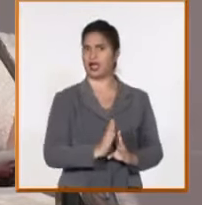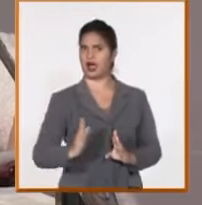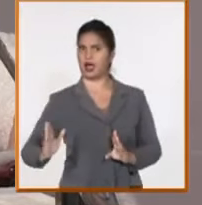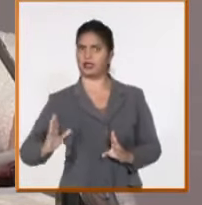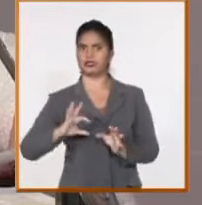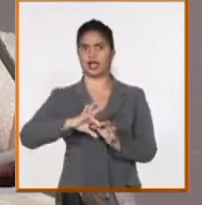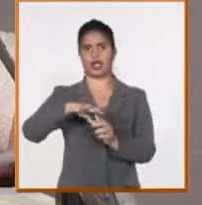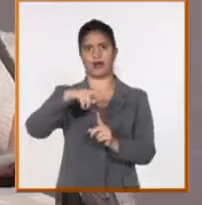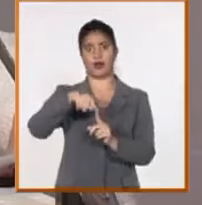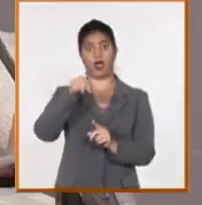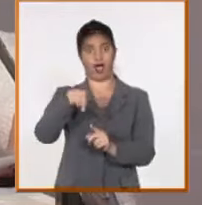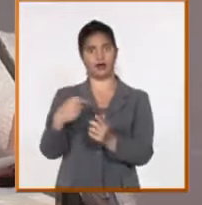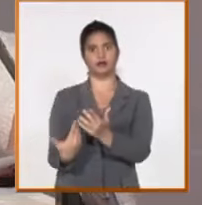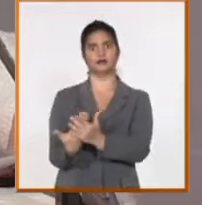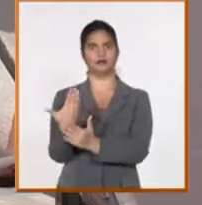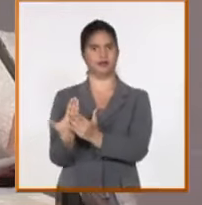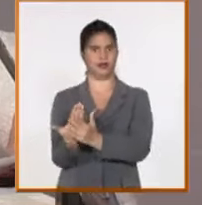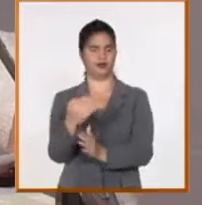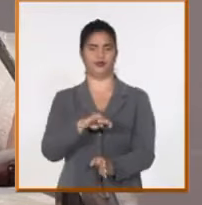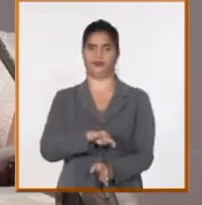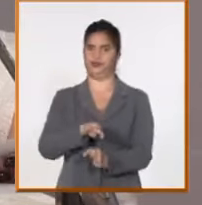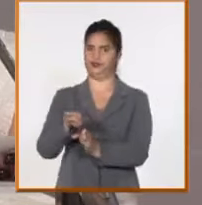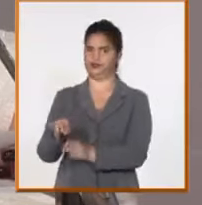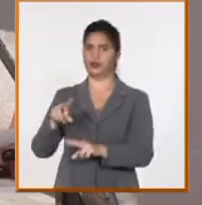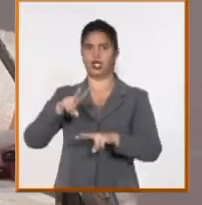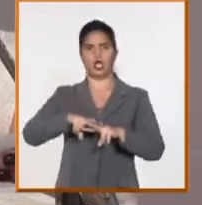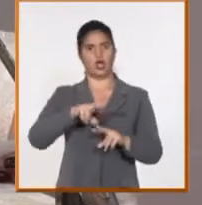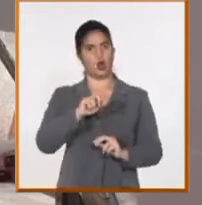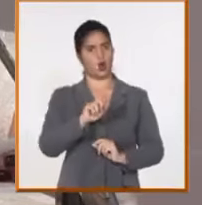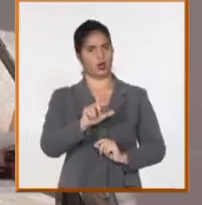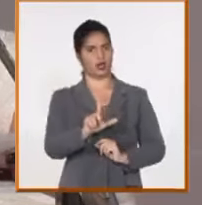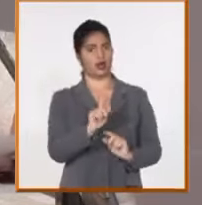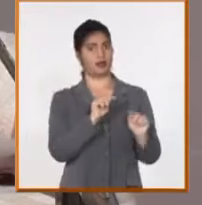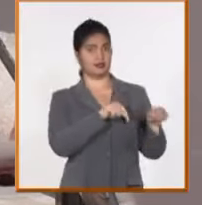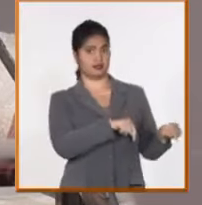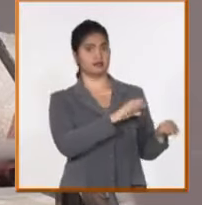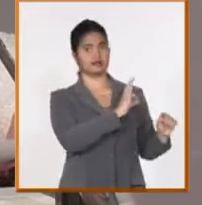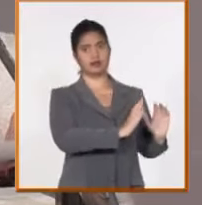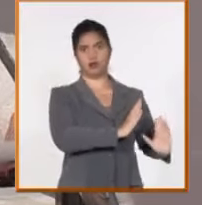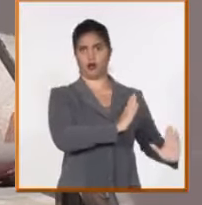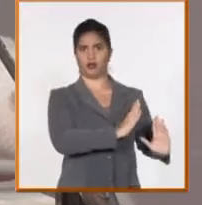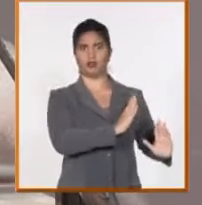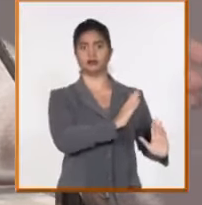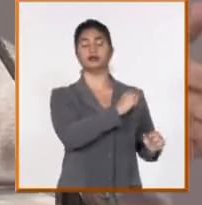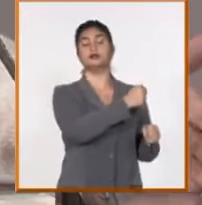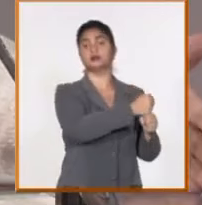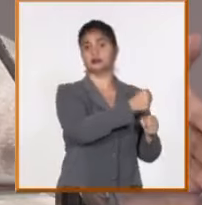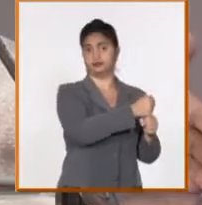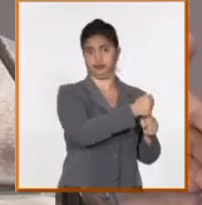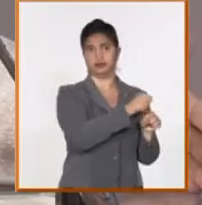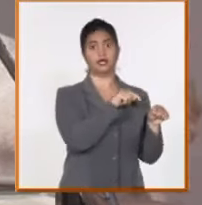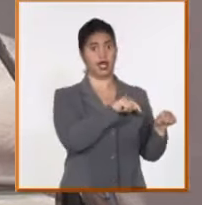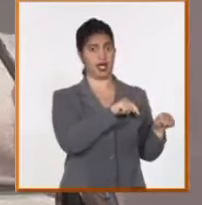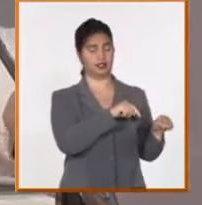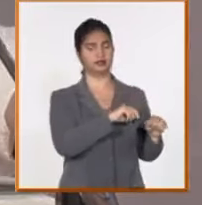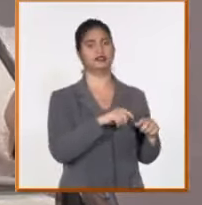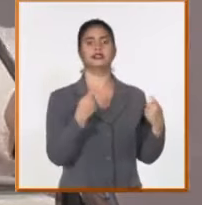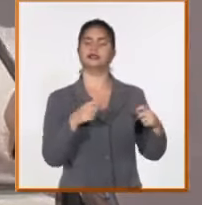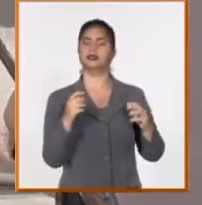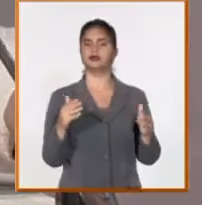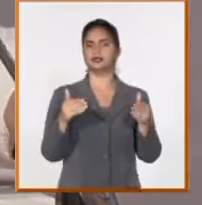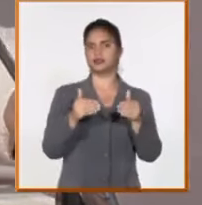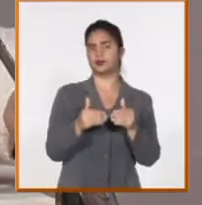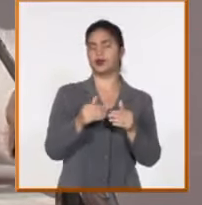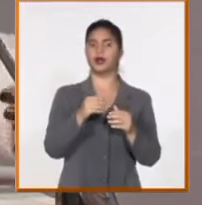y y en Olguín que también se ejecuta la obra civil en estos momentos y se debe concluir en